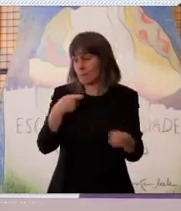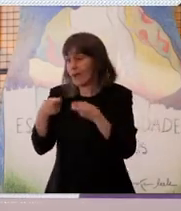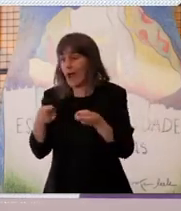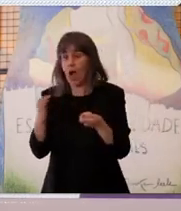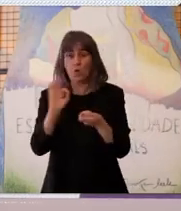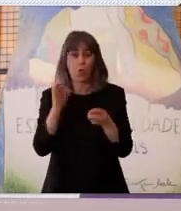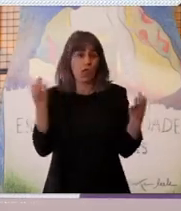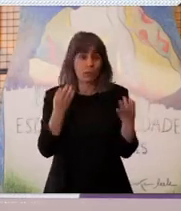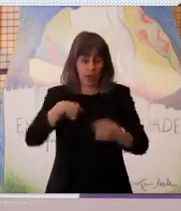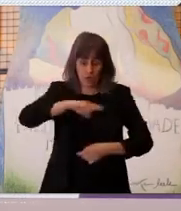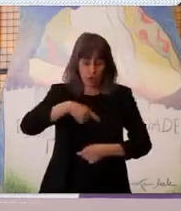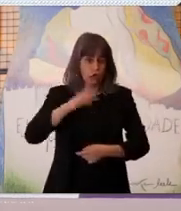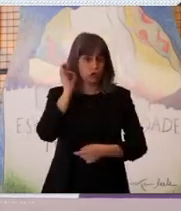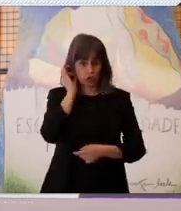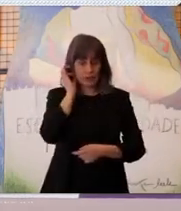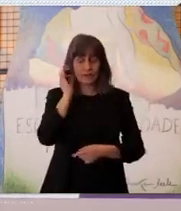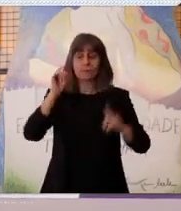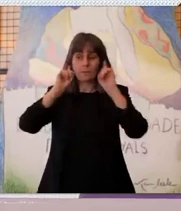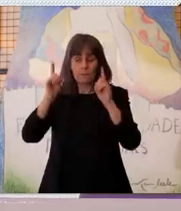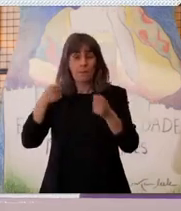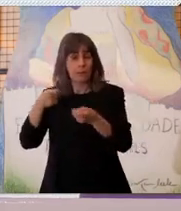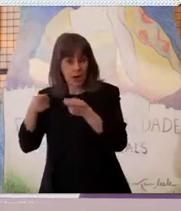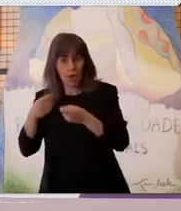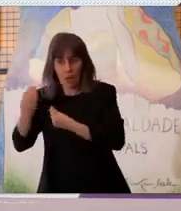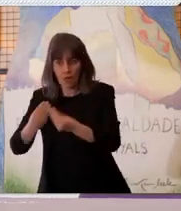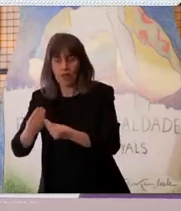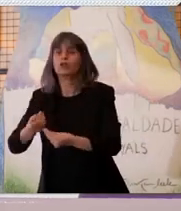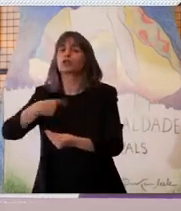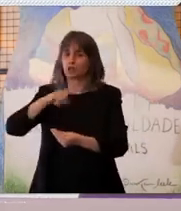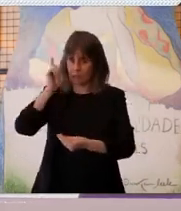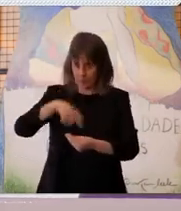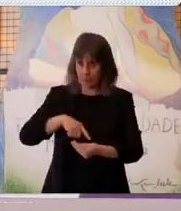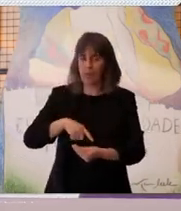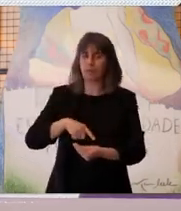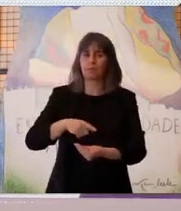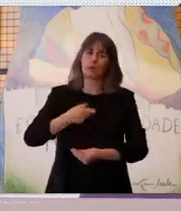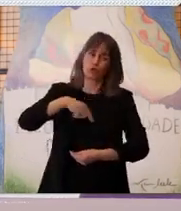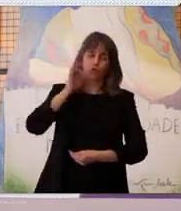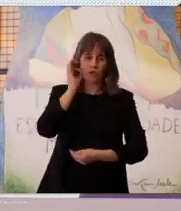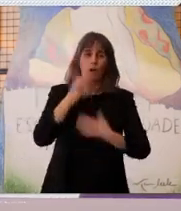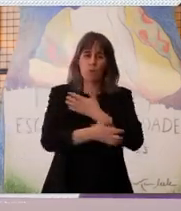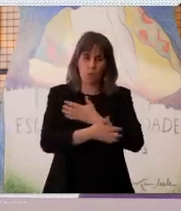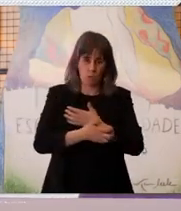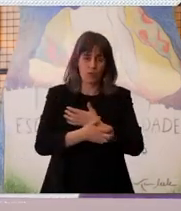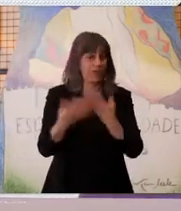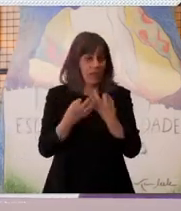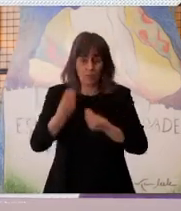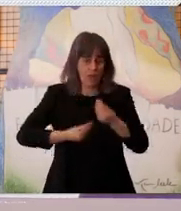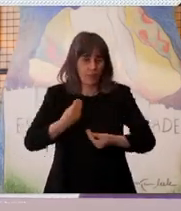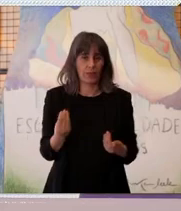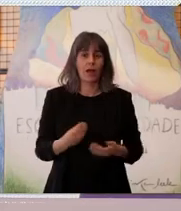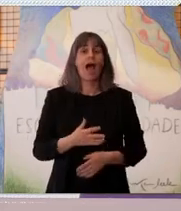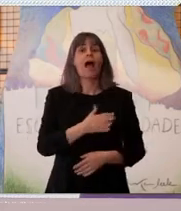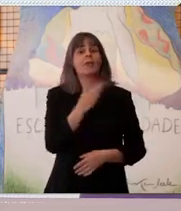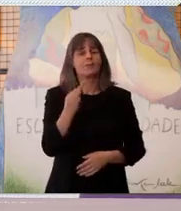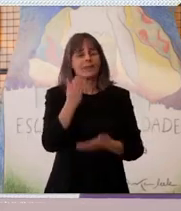nosotras no hay tu tía y si es el mercado también seremos nosotras pero nosotras pobres o sea eso va a haber que hacerlo Yo creo que además hay